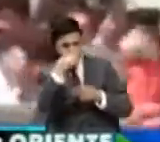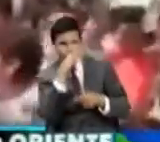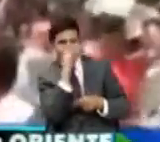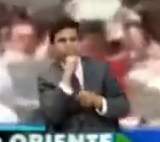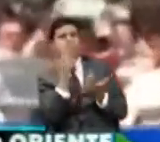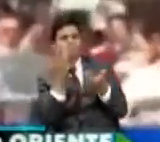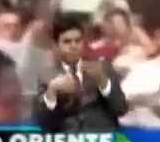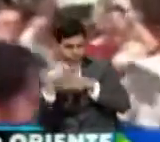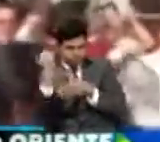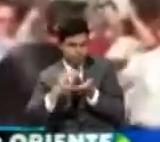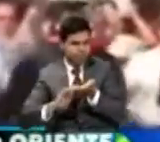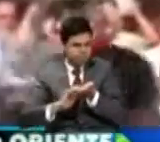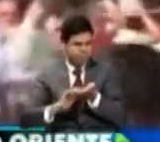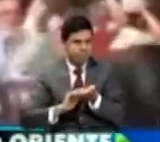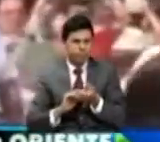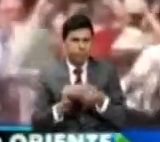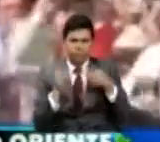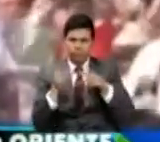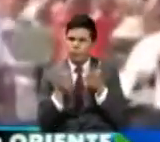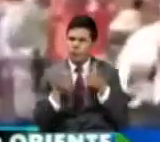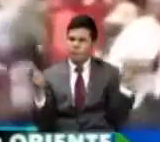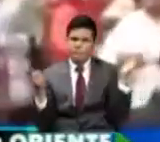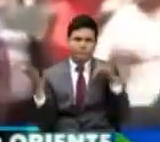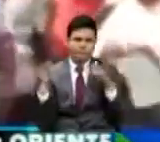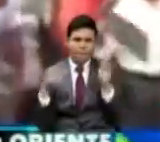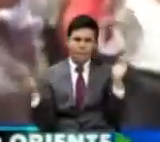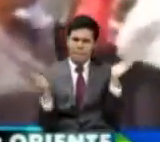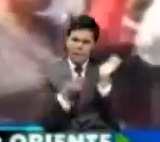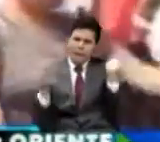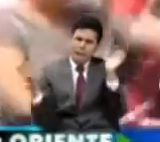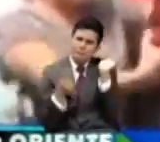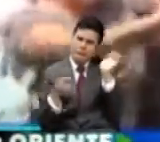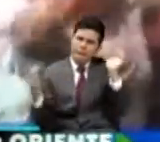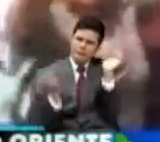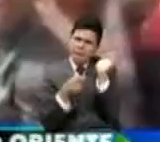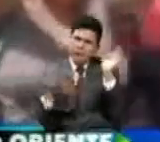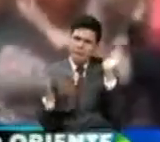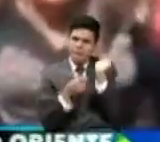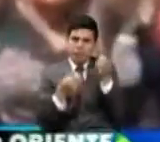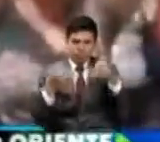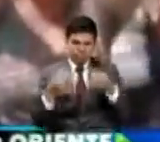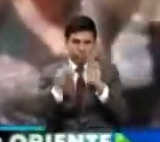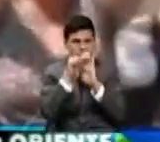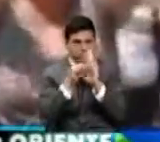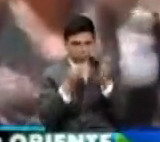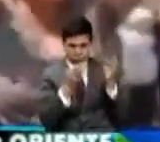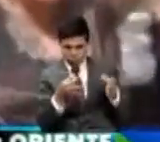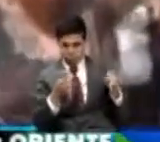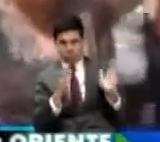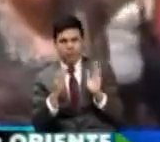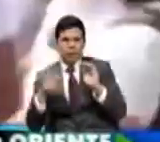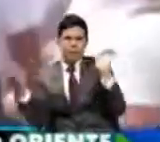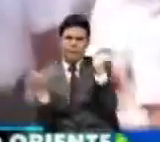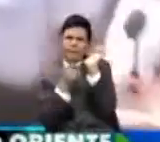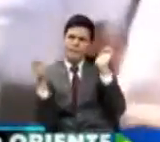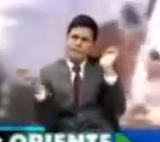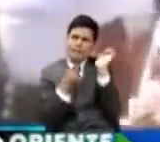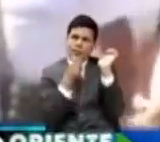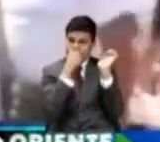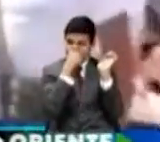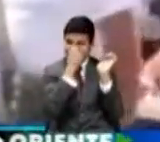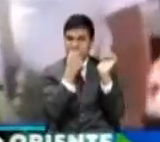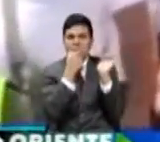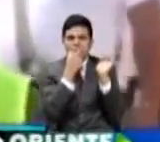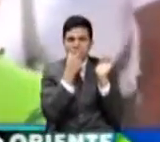Con la llegada de miles de personas que hacían parte del cacerolazo, se interrumpió el protocolo del evento, pues el ruido de las arengas, los pitos y